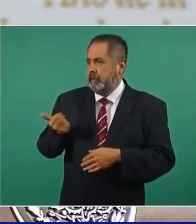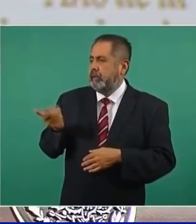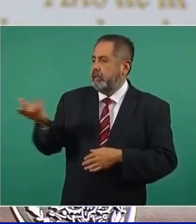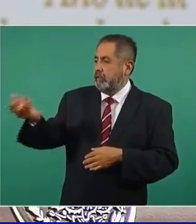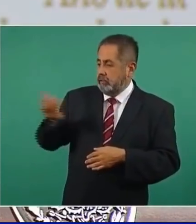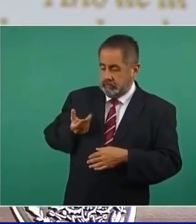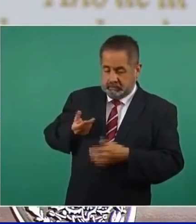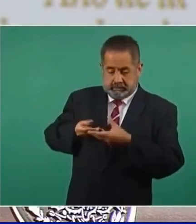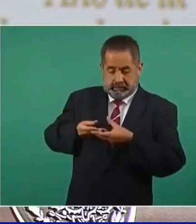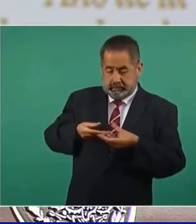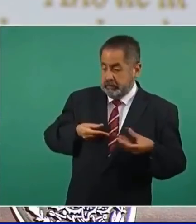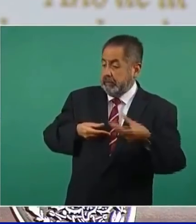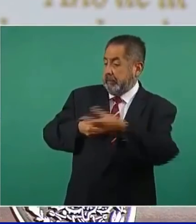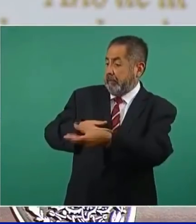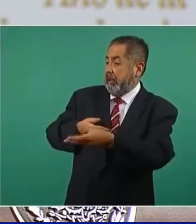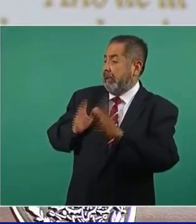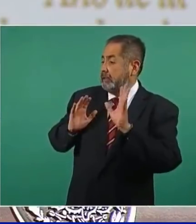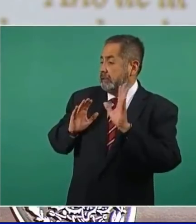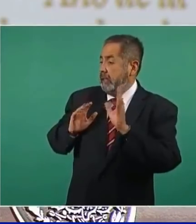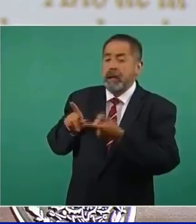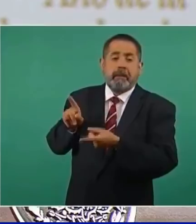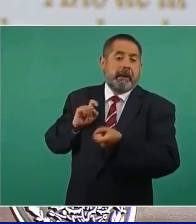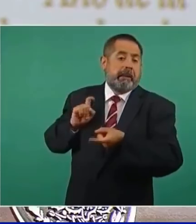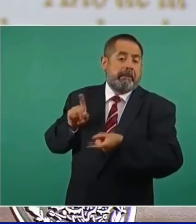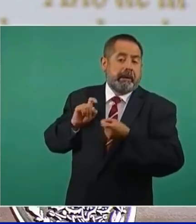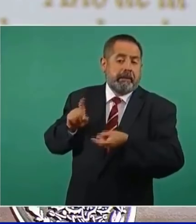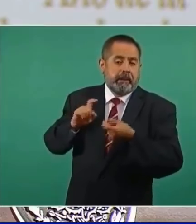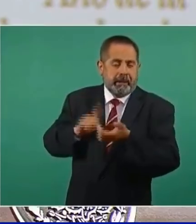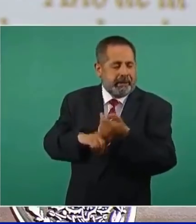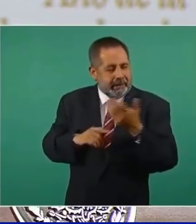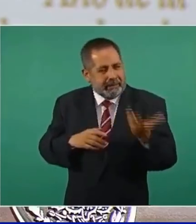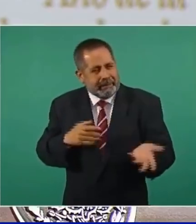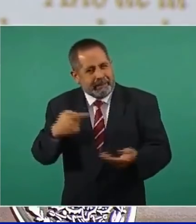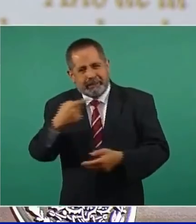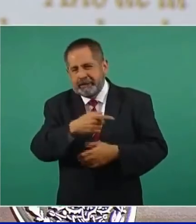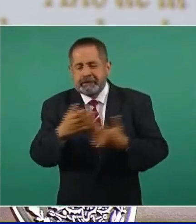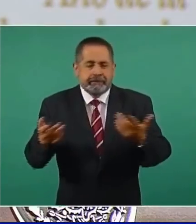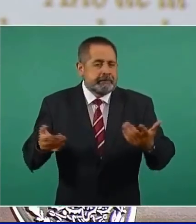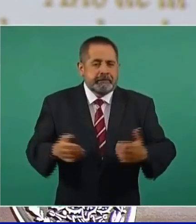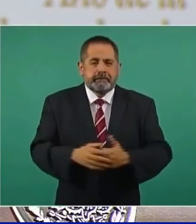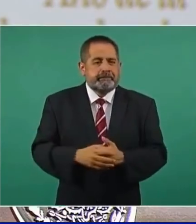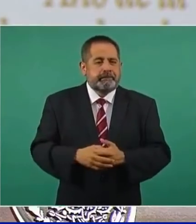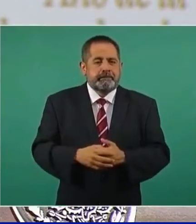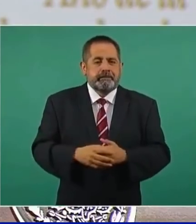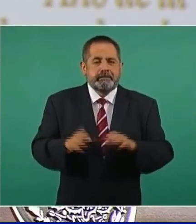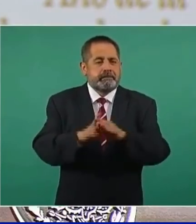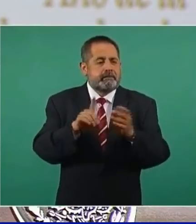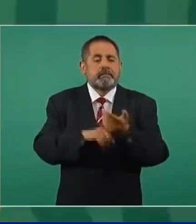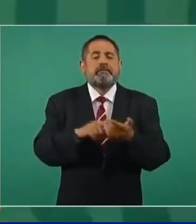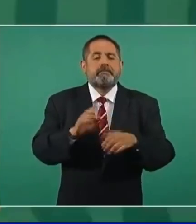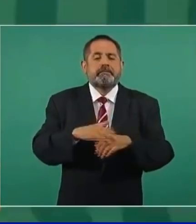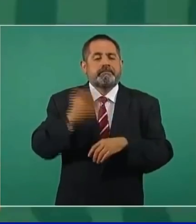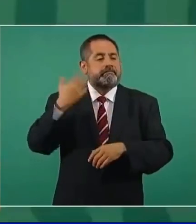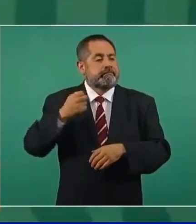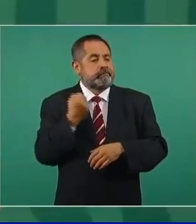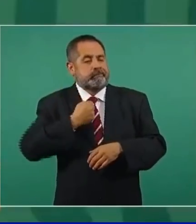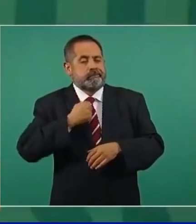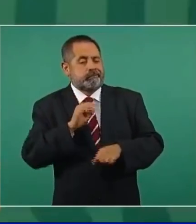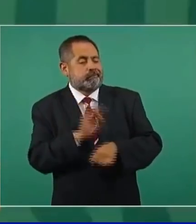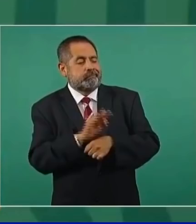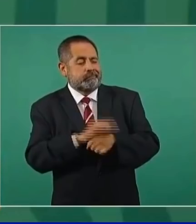negocio de saliva, lo más que nada de influencias,